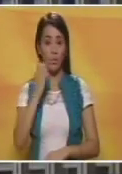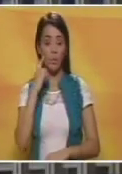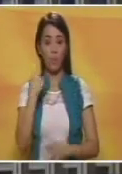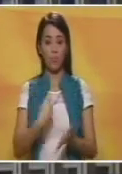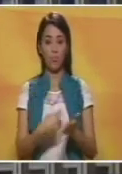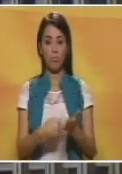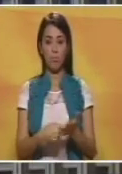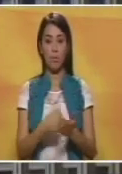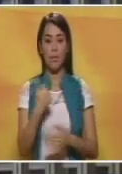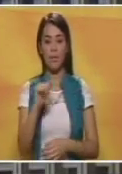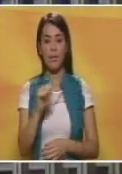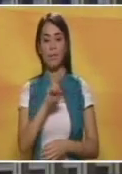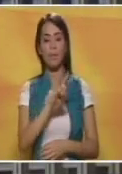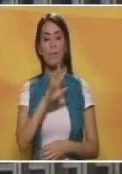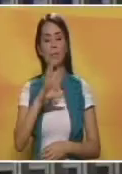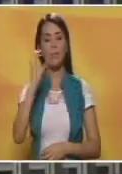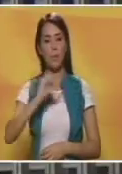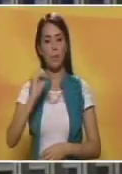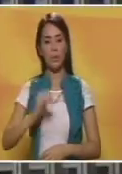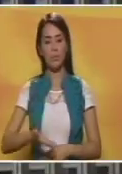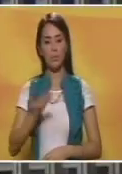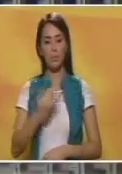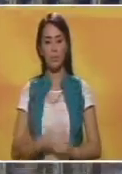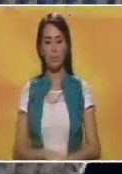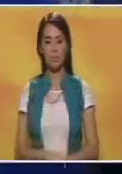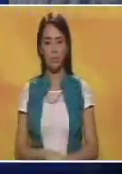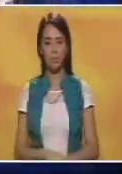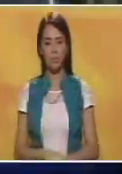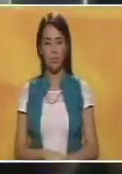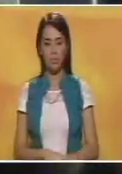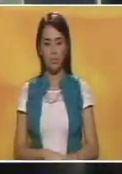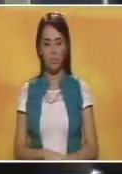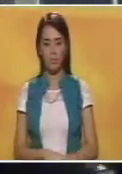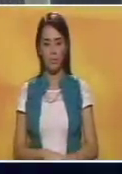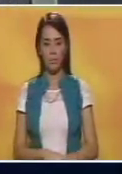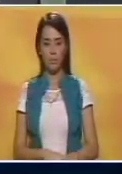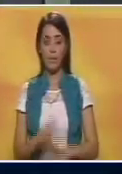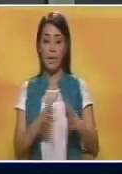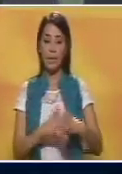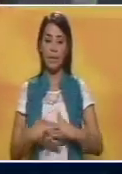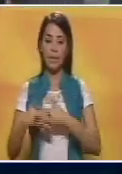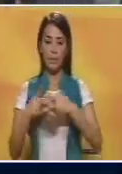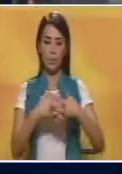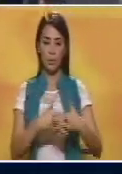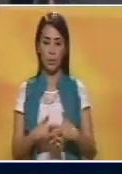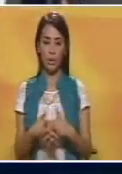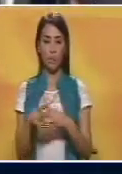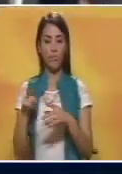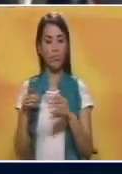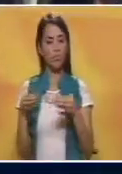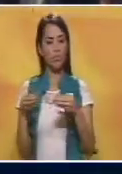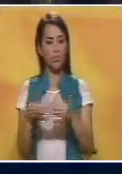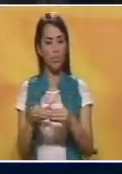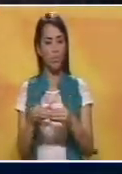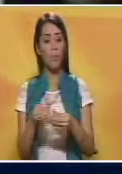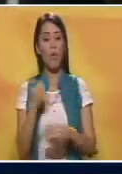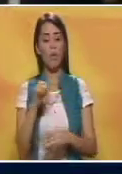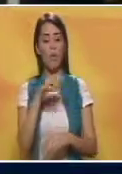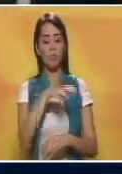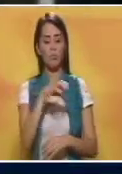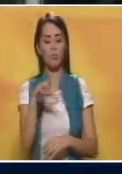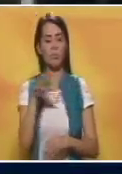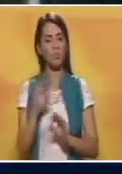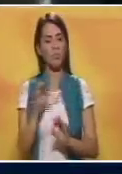de 10 y 25 por ciento en eeuu una coalición de 10 estados busca